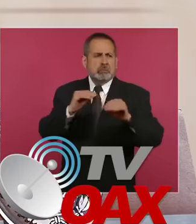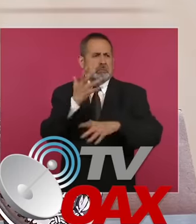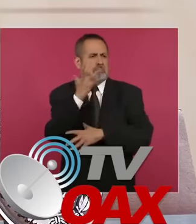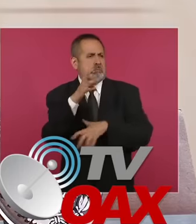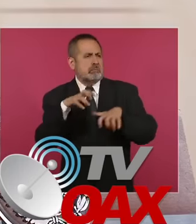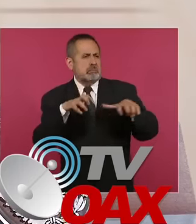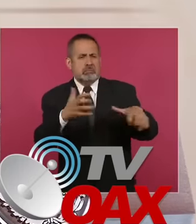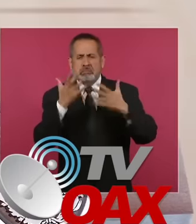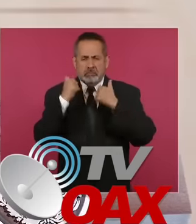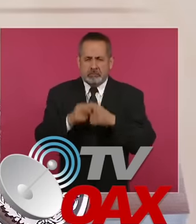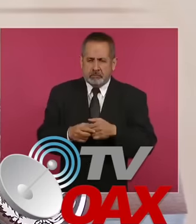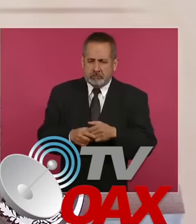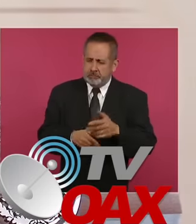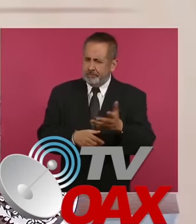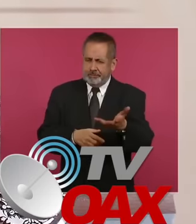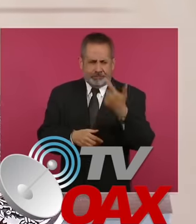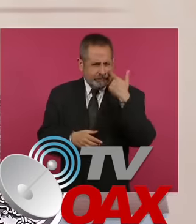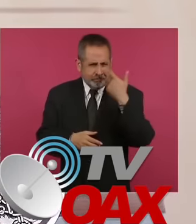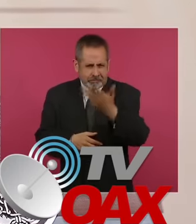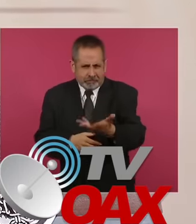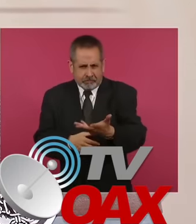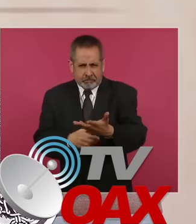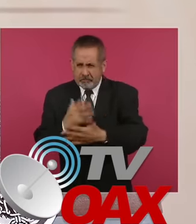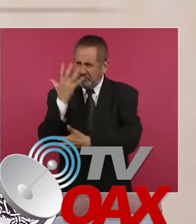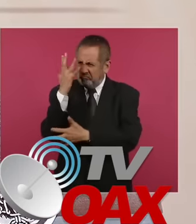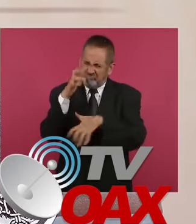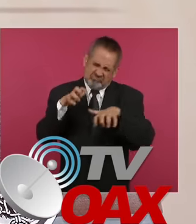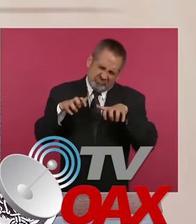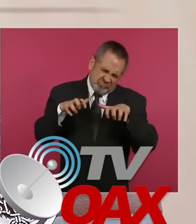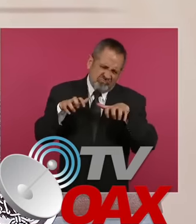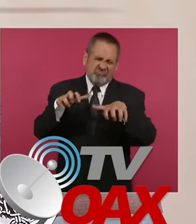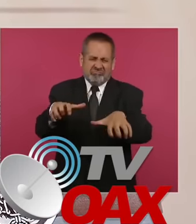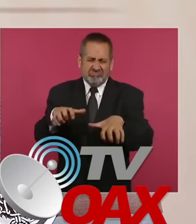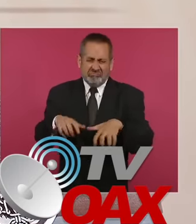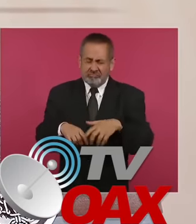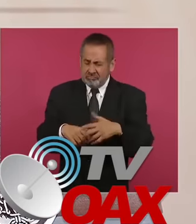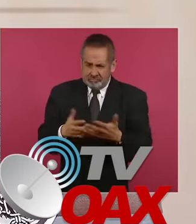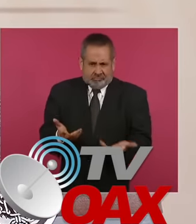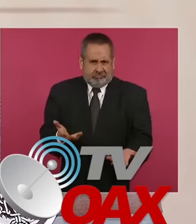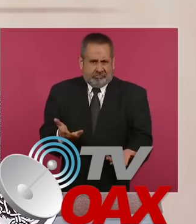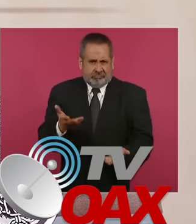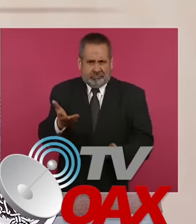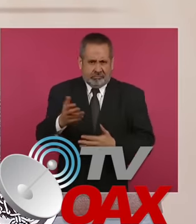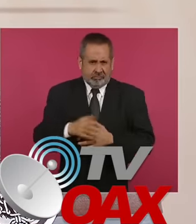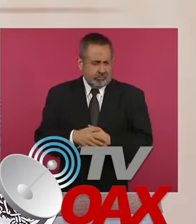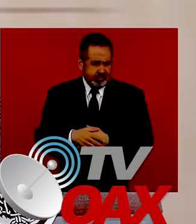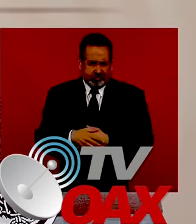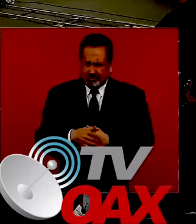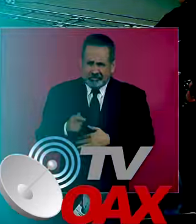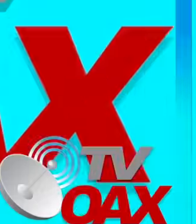otros gobernantes entregaron en charola de plata a los extranjeros.